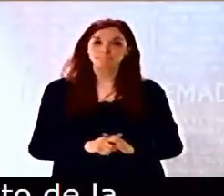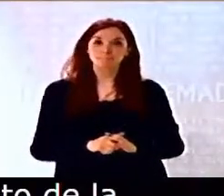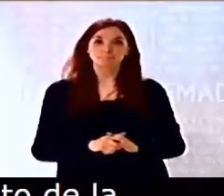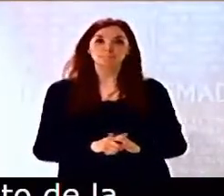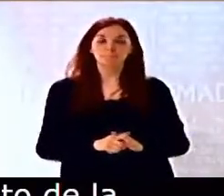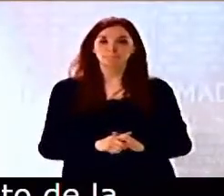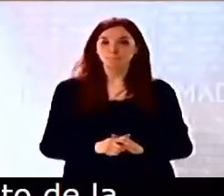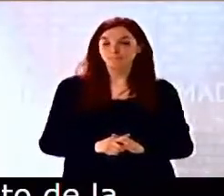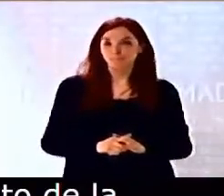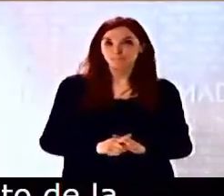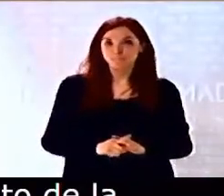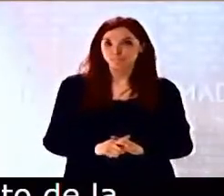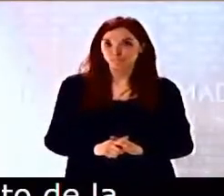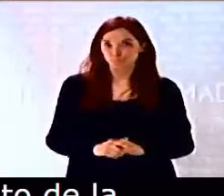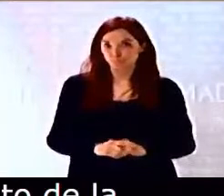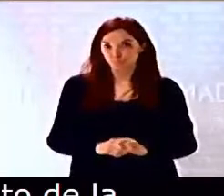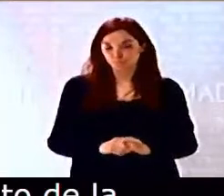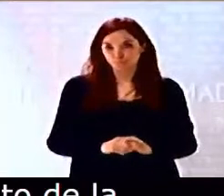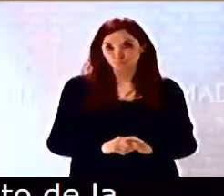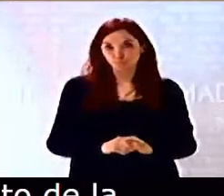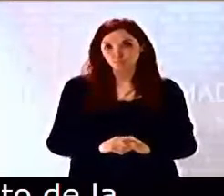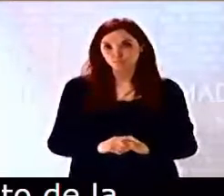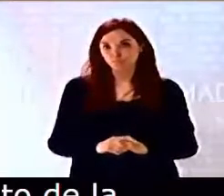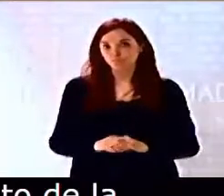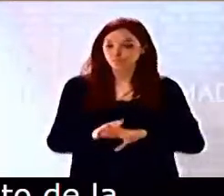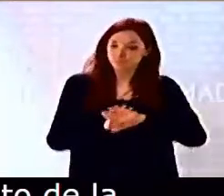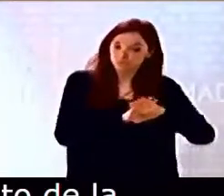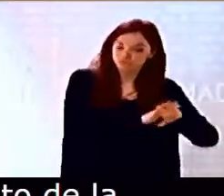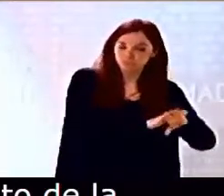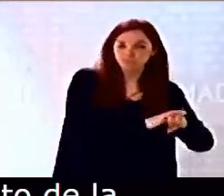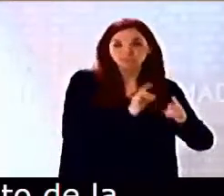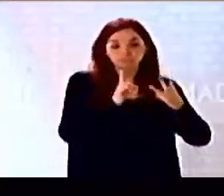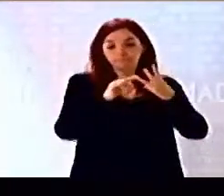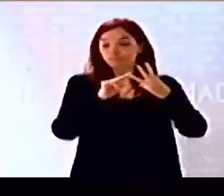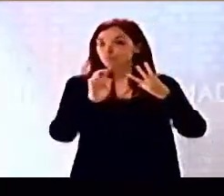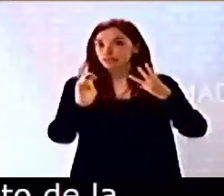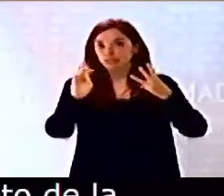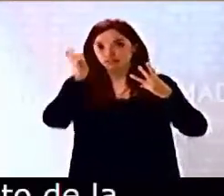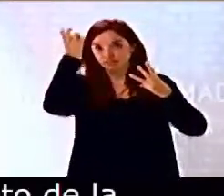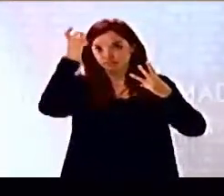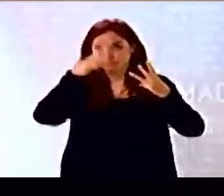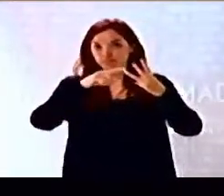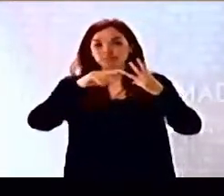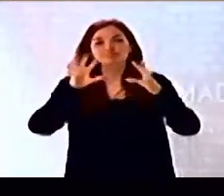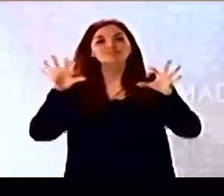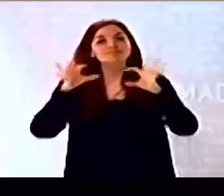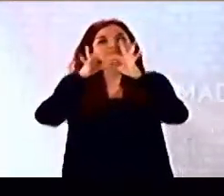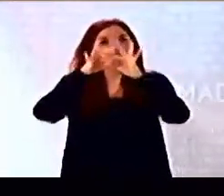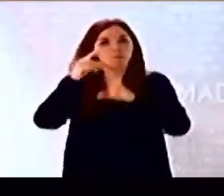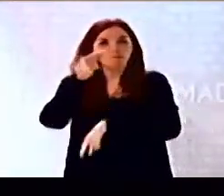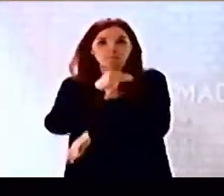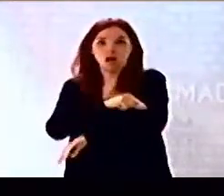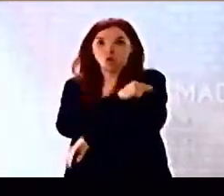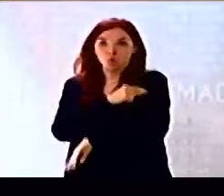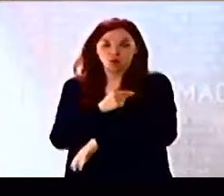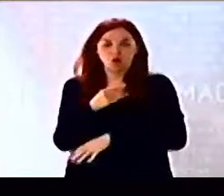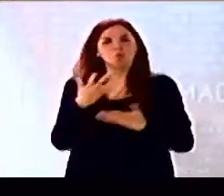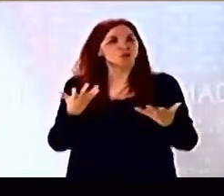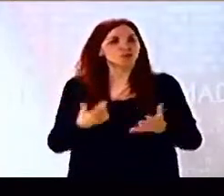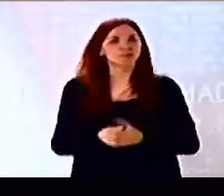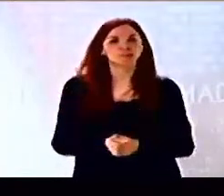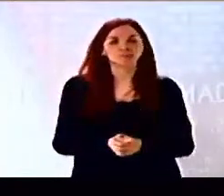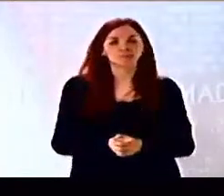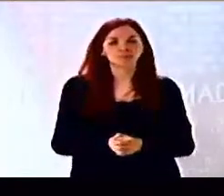La otra duda que queda con la vacuna de AstraZeneca es cómo